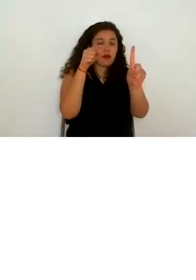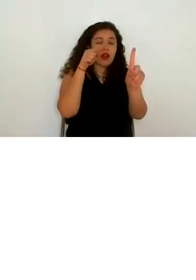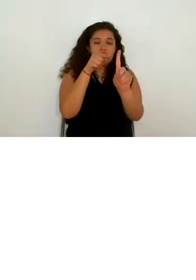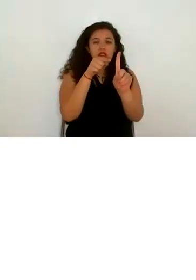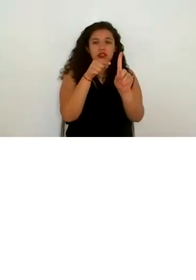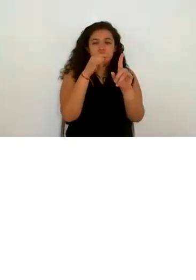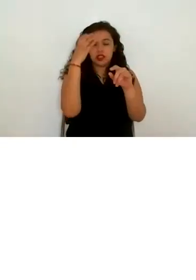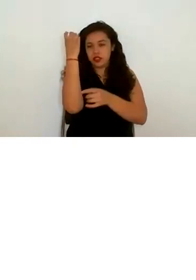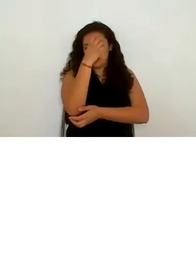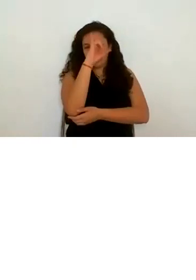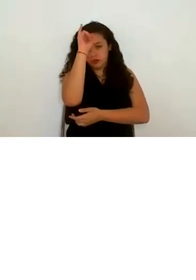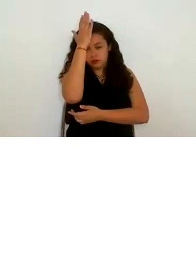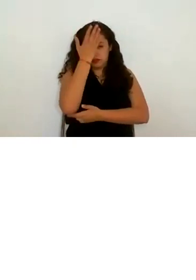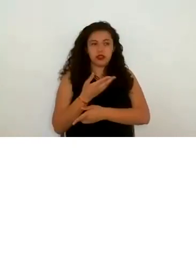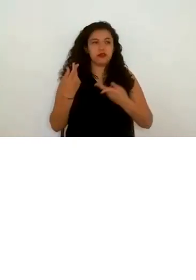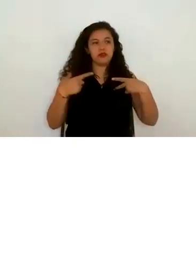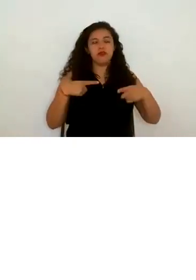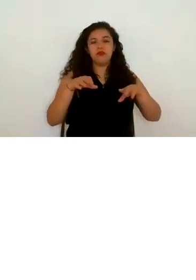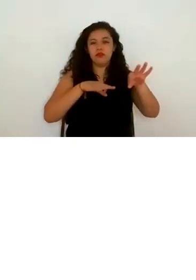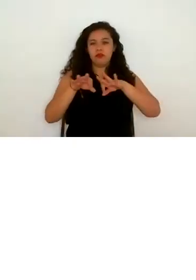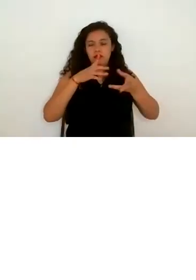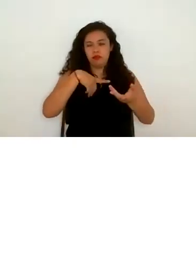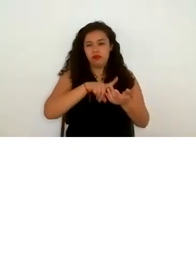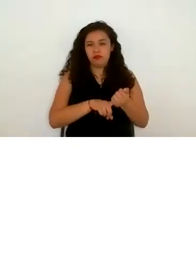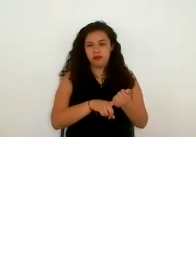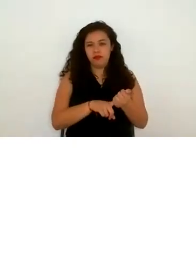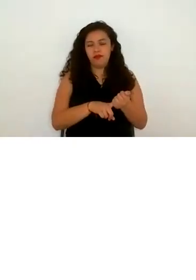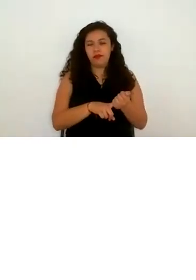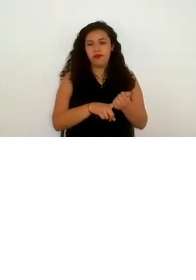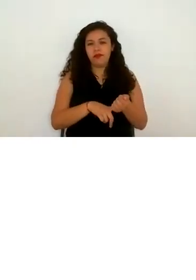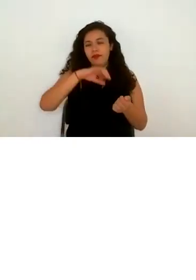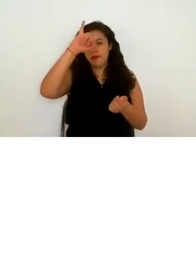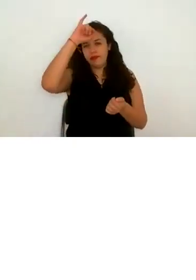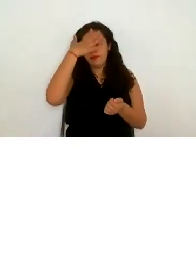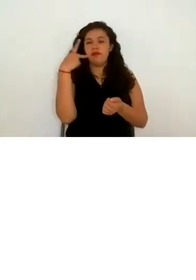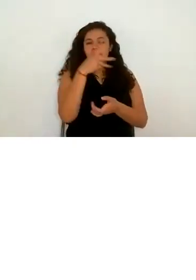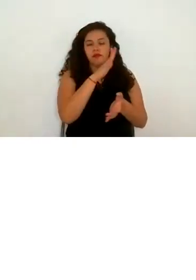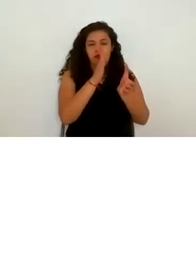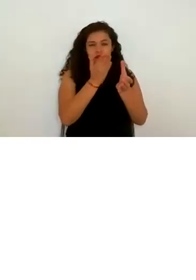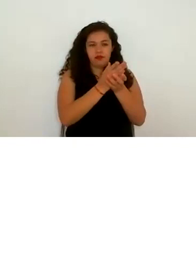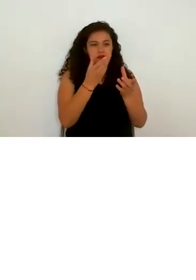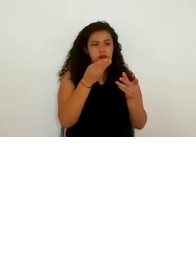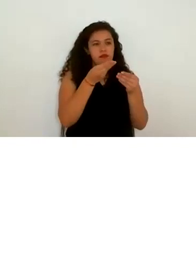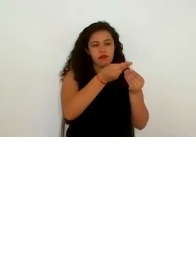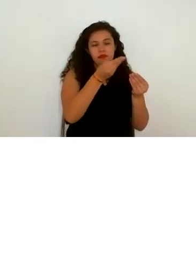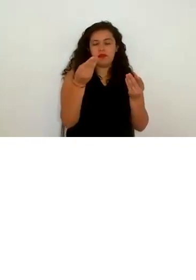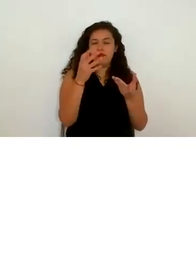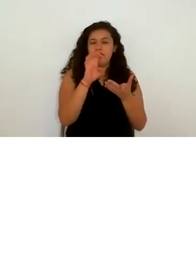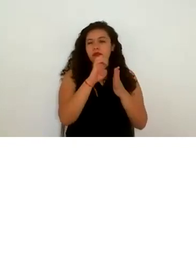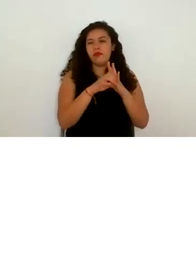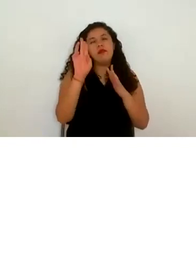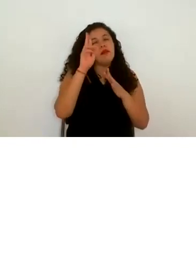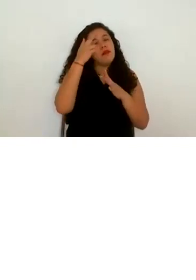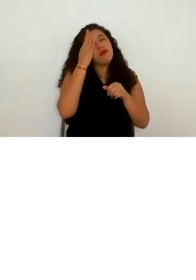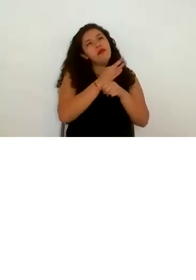son imágenes de los trabajadores, pues habrá que integrar la imagen a su expediente. Se me viene a la mente, por ejemplo, que ustedes